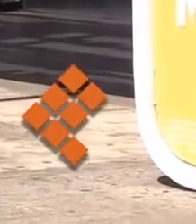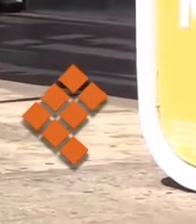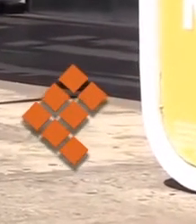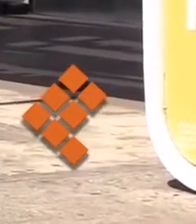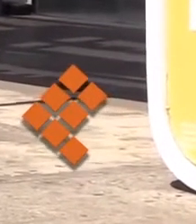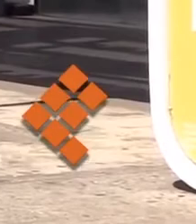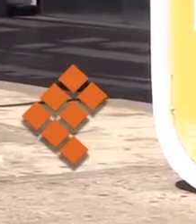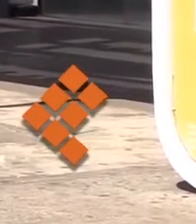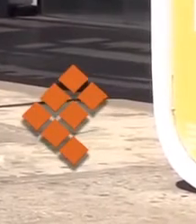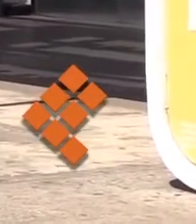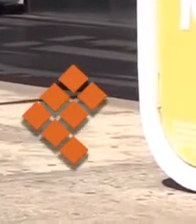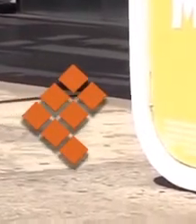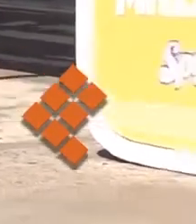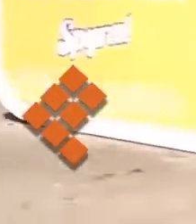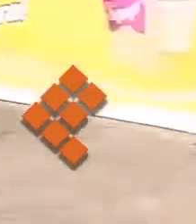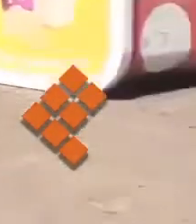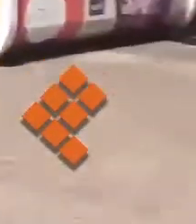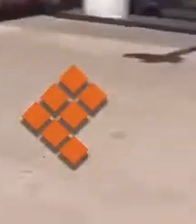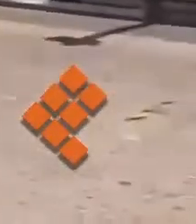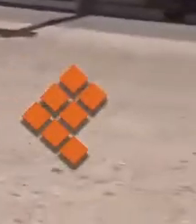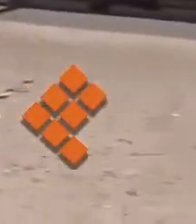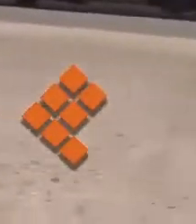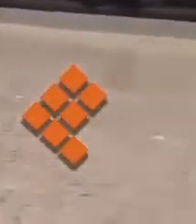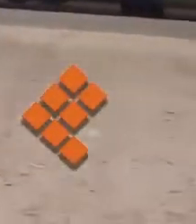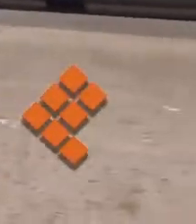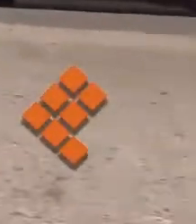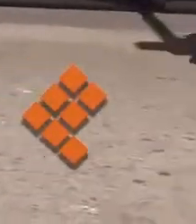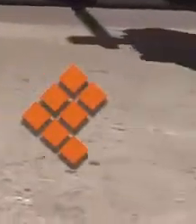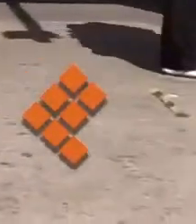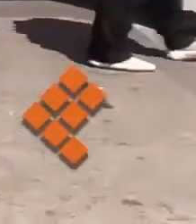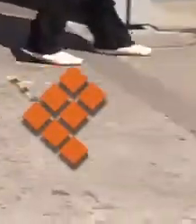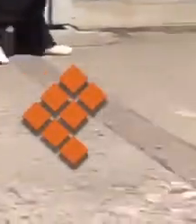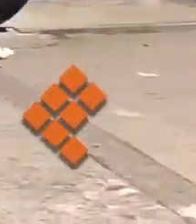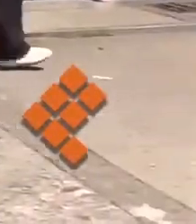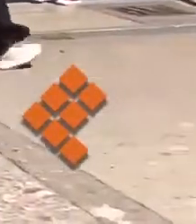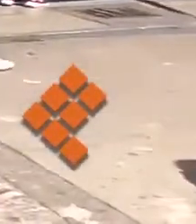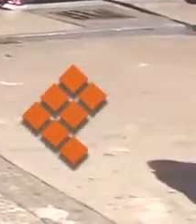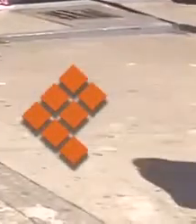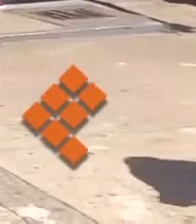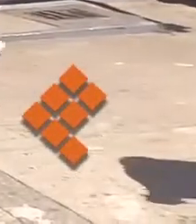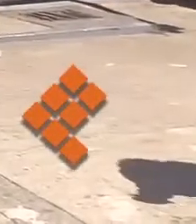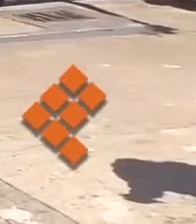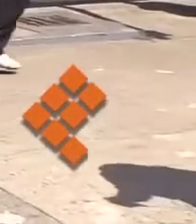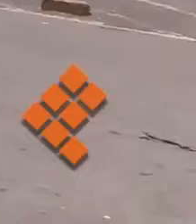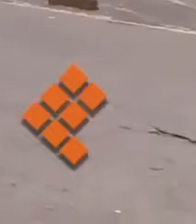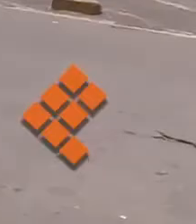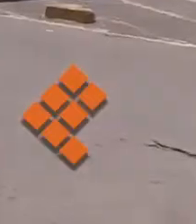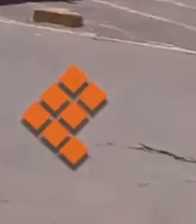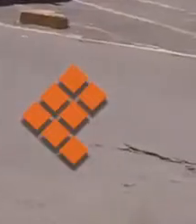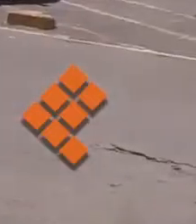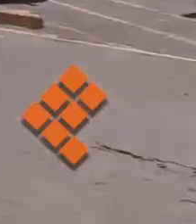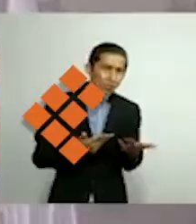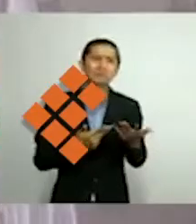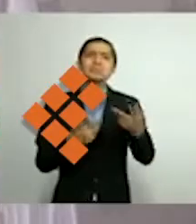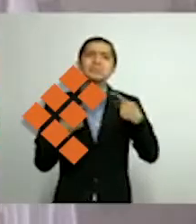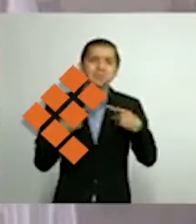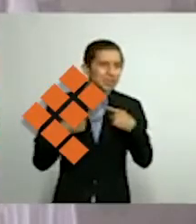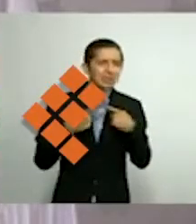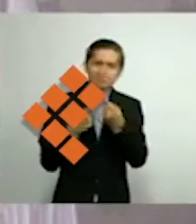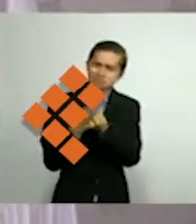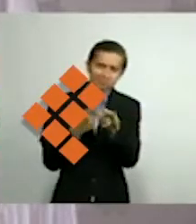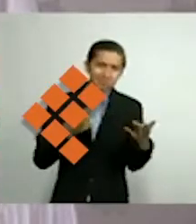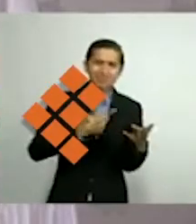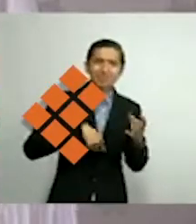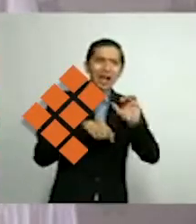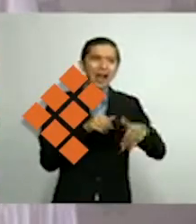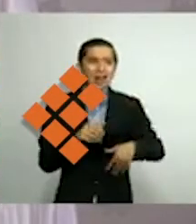del 60% al personal médico que hoy cuida la salud de los michoacanos y hace frente a la pandemia.